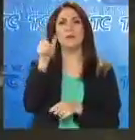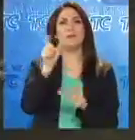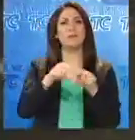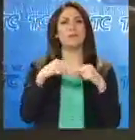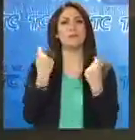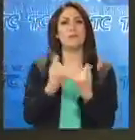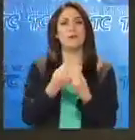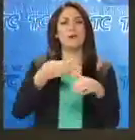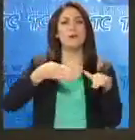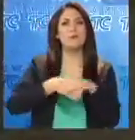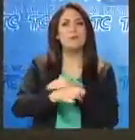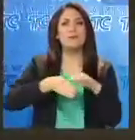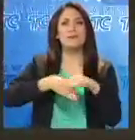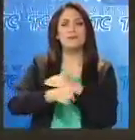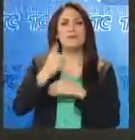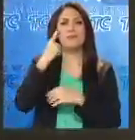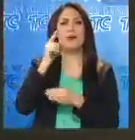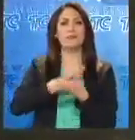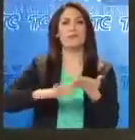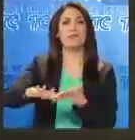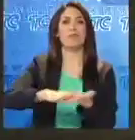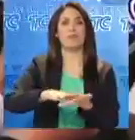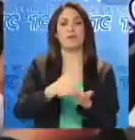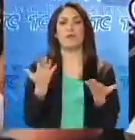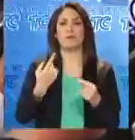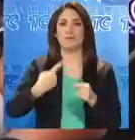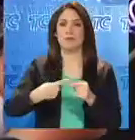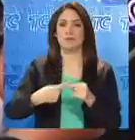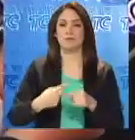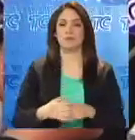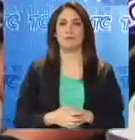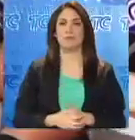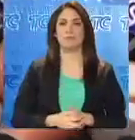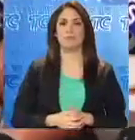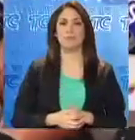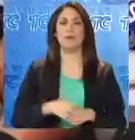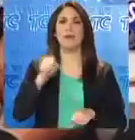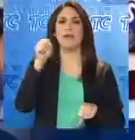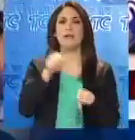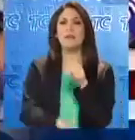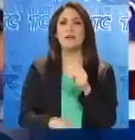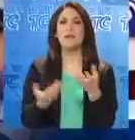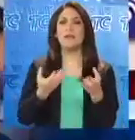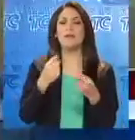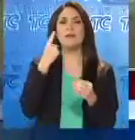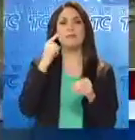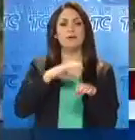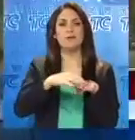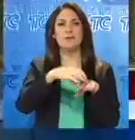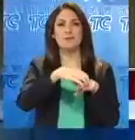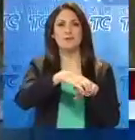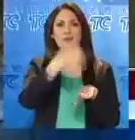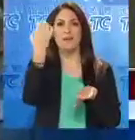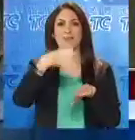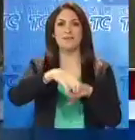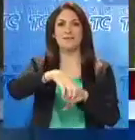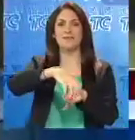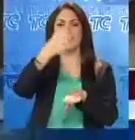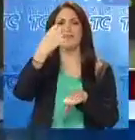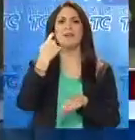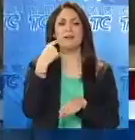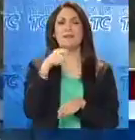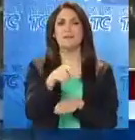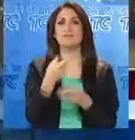se infiltraron para generar disturbios en la capital. Sacaban los adoquines de la vereda y con esos adoquines